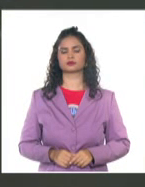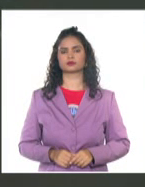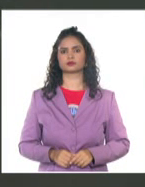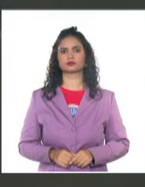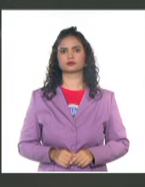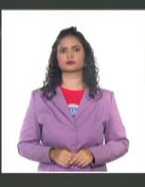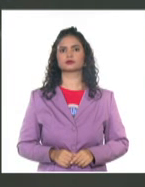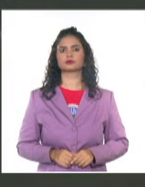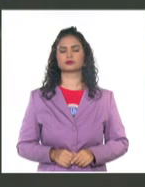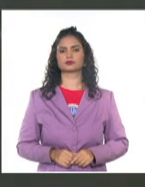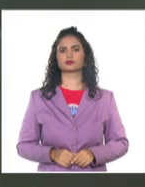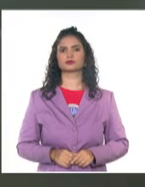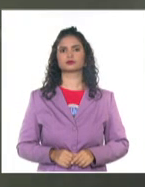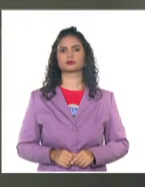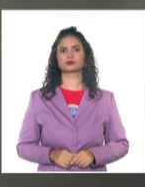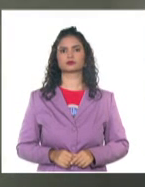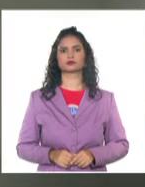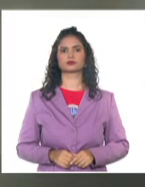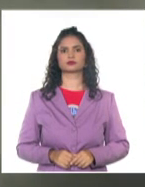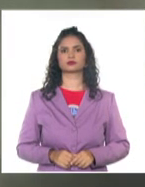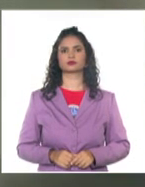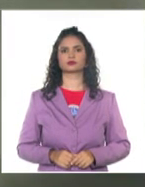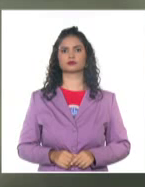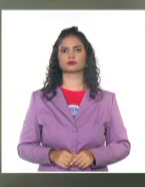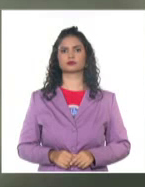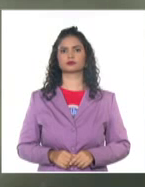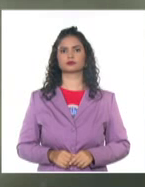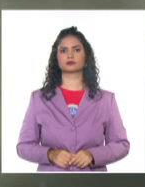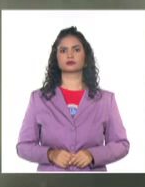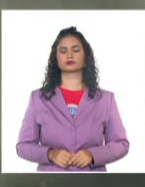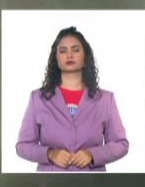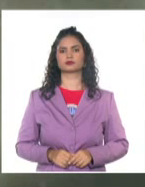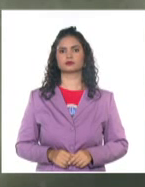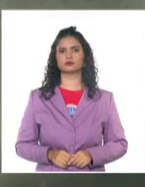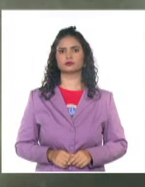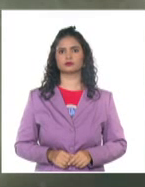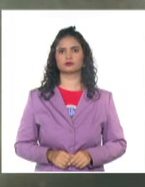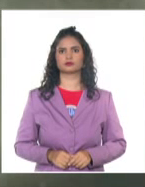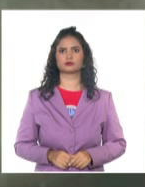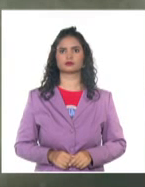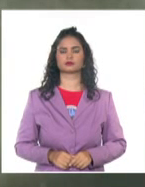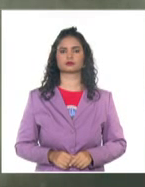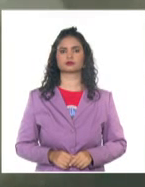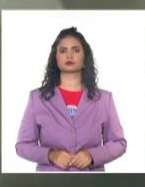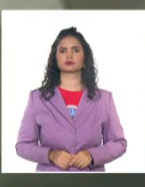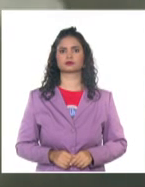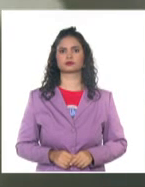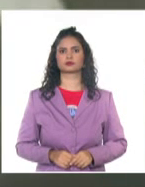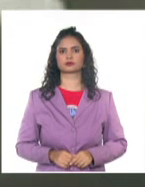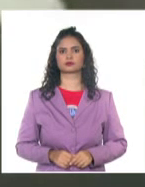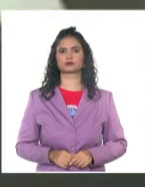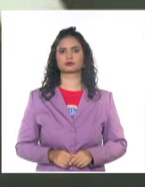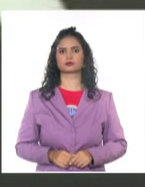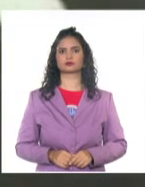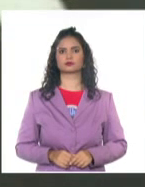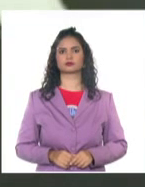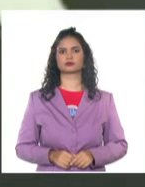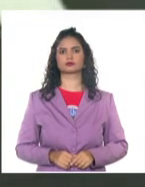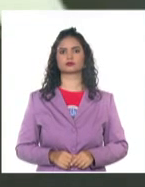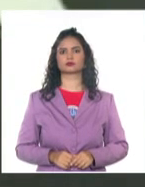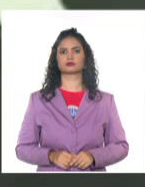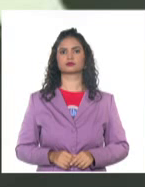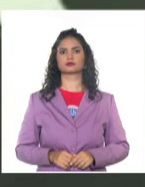silencio. Aquí se encajó mi canto, como dijera